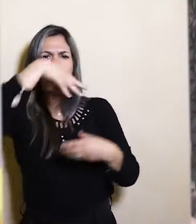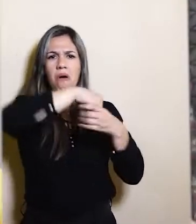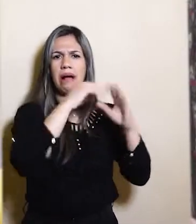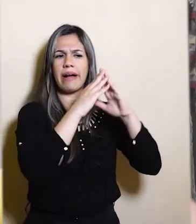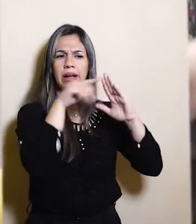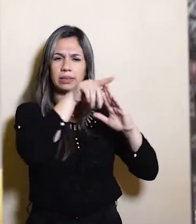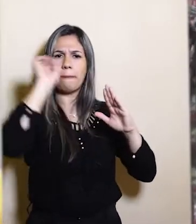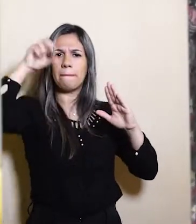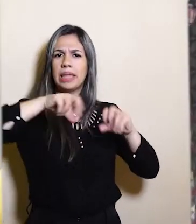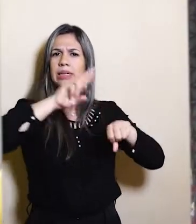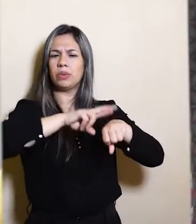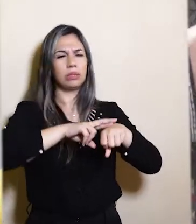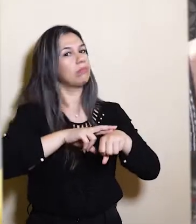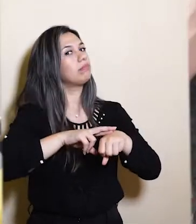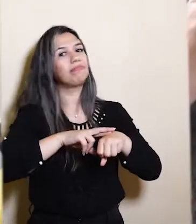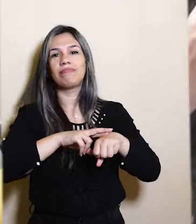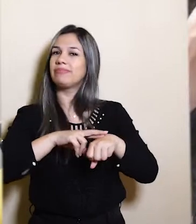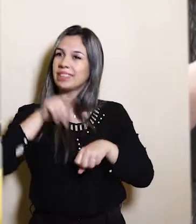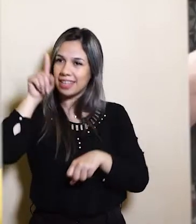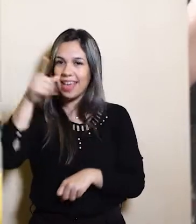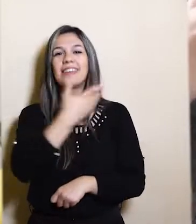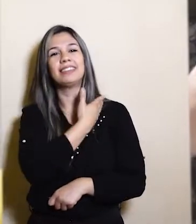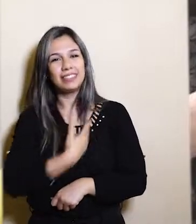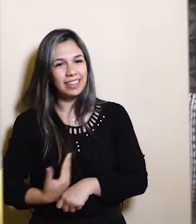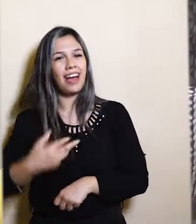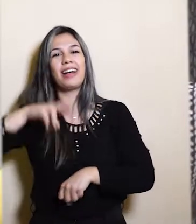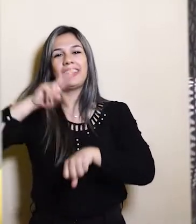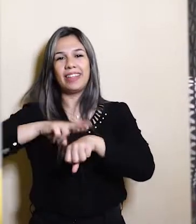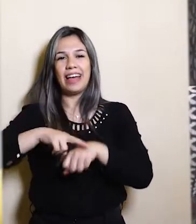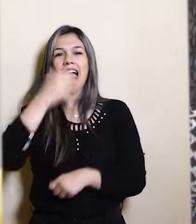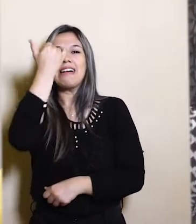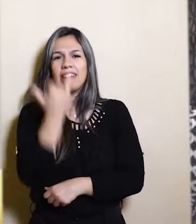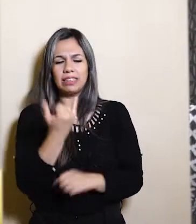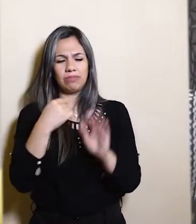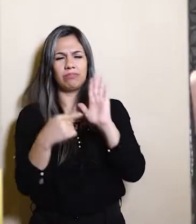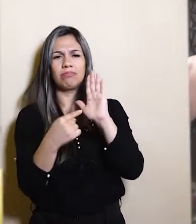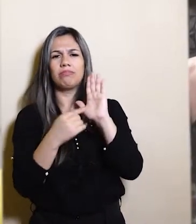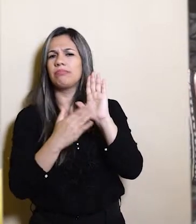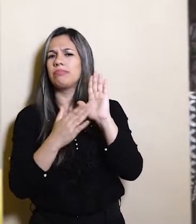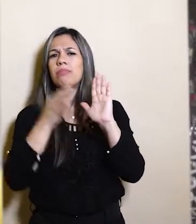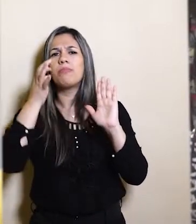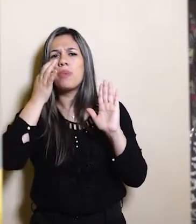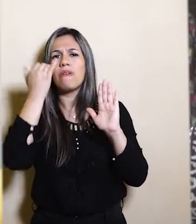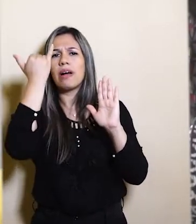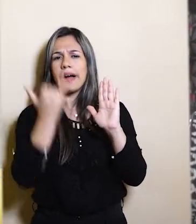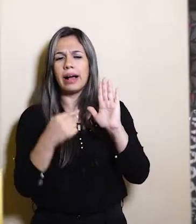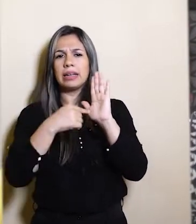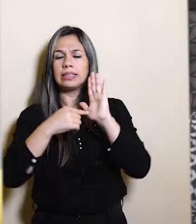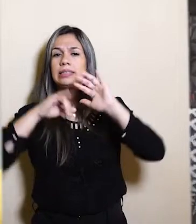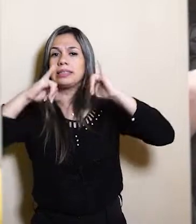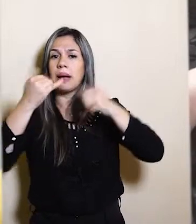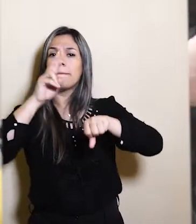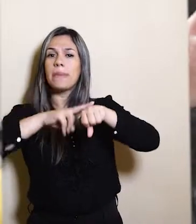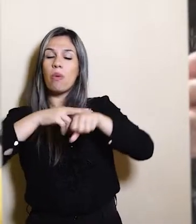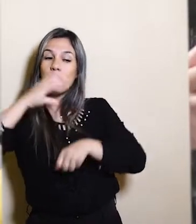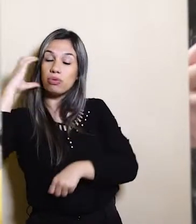responsabilidad, sobre todo porque hay mecanismos probados a nivel internacional, recomendados inclusive a Paraguay,